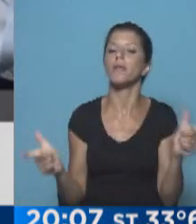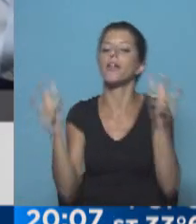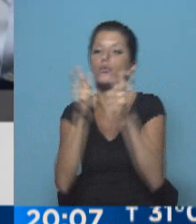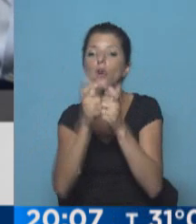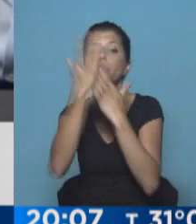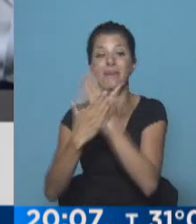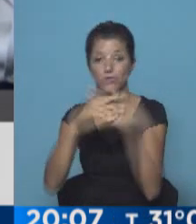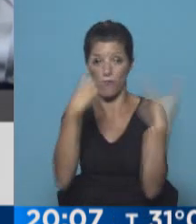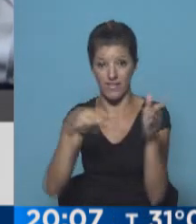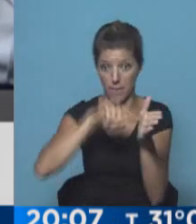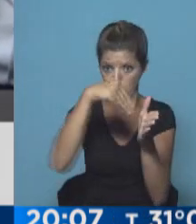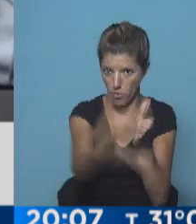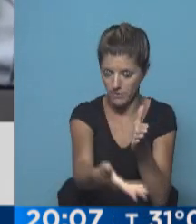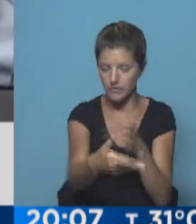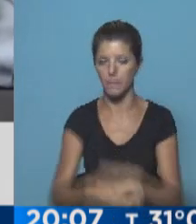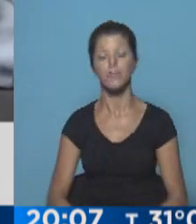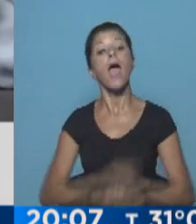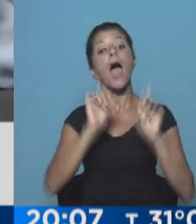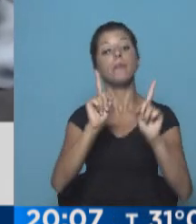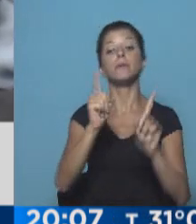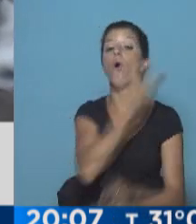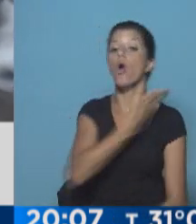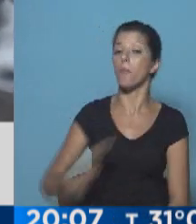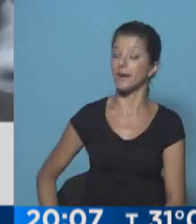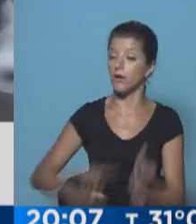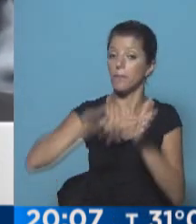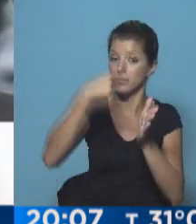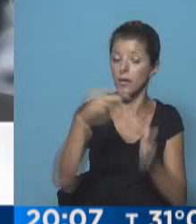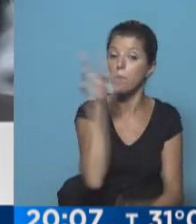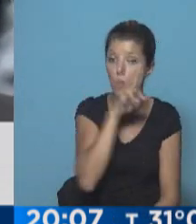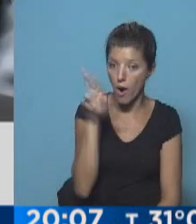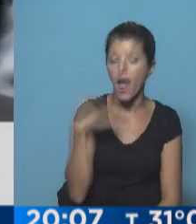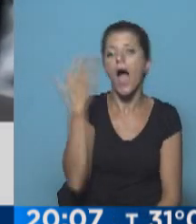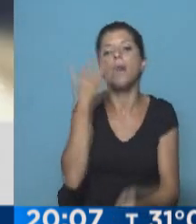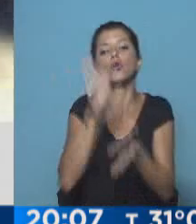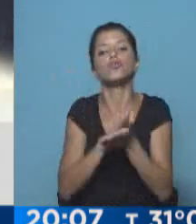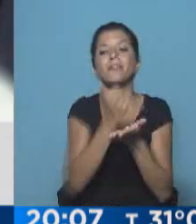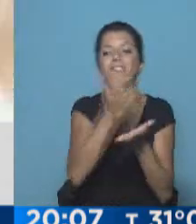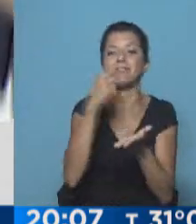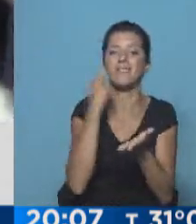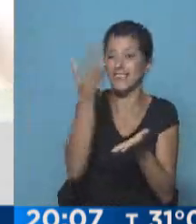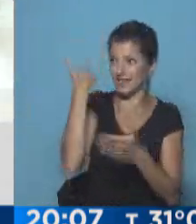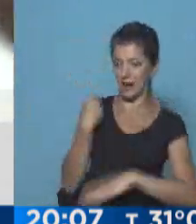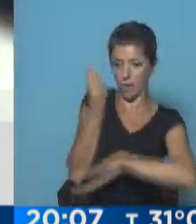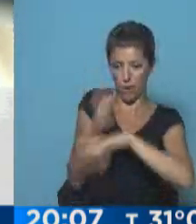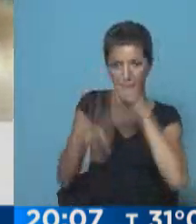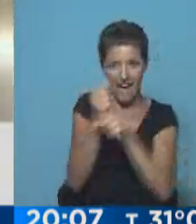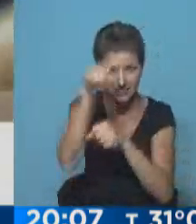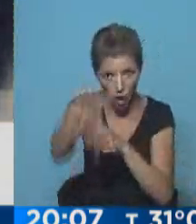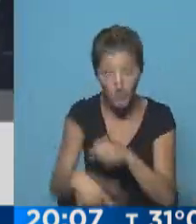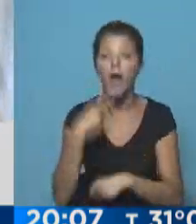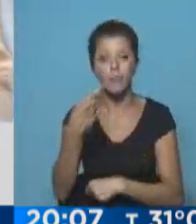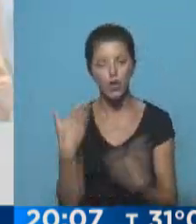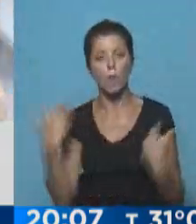provincia de Buenos Aires. Allí, Vidal hizo un rápido análisis de sus 66 días de gestión y señaló que se puede gobernar dialogando